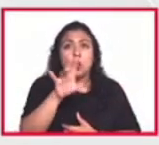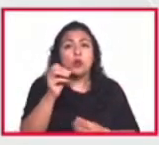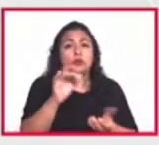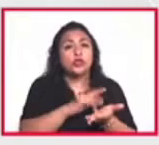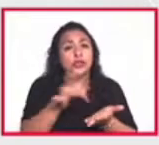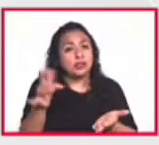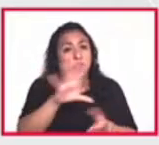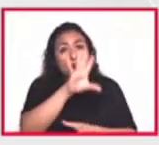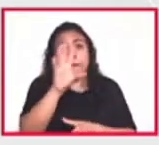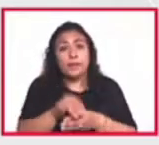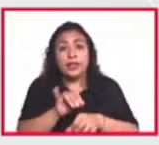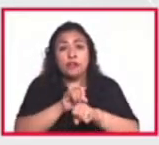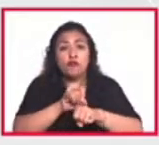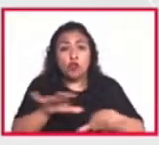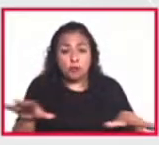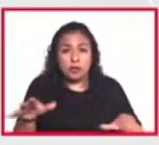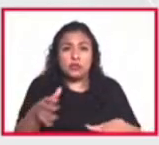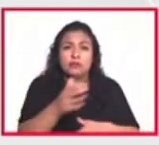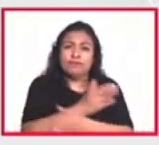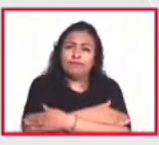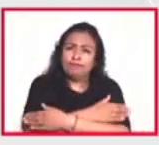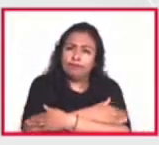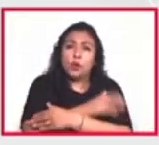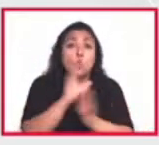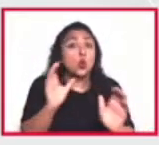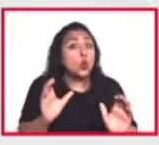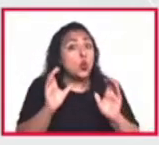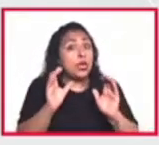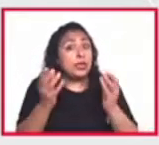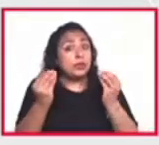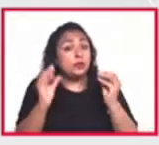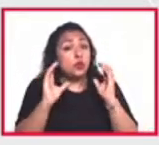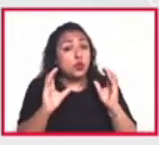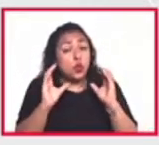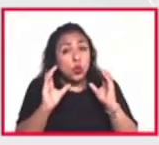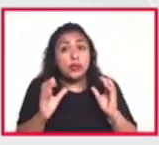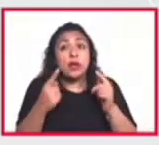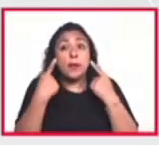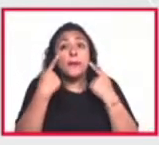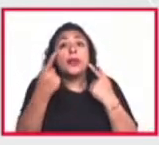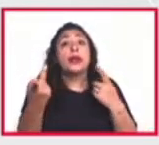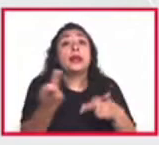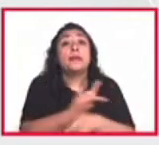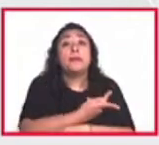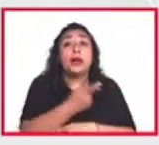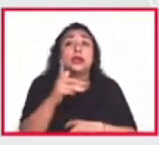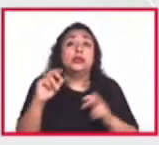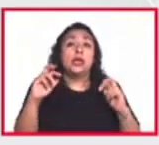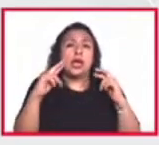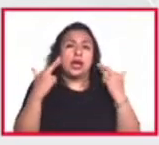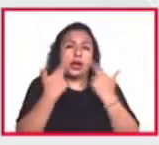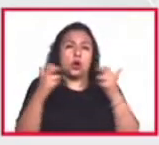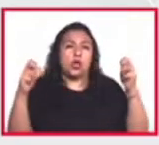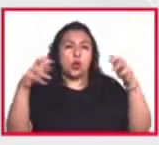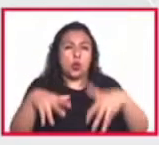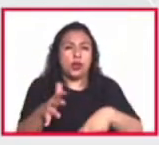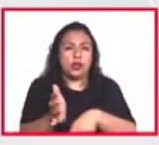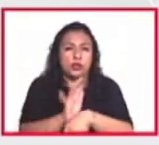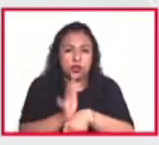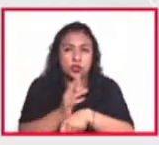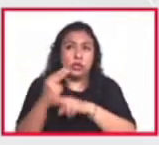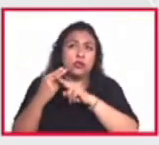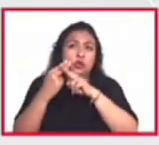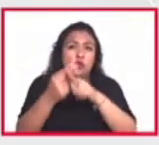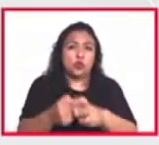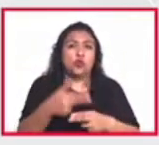completo el reporte, un fuerte abrazo, cuídense mucho y estaremos al pendiente de lo que sucede en este encuentro cinematográfico en su